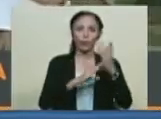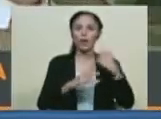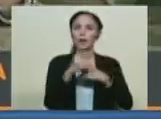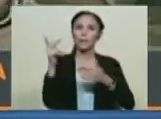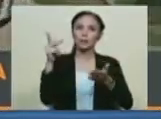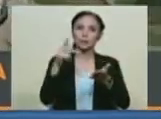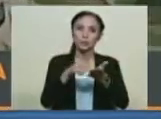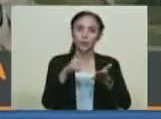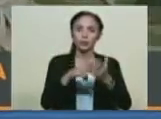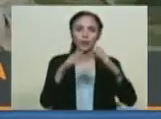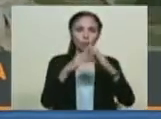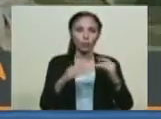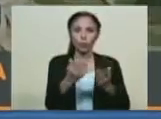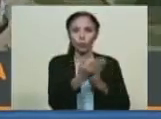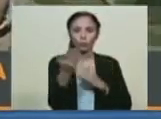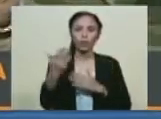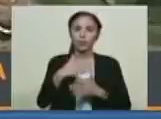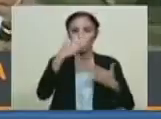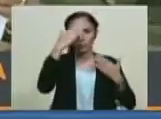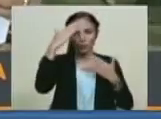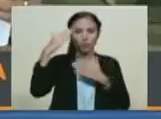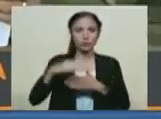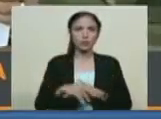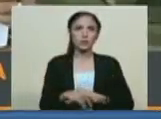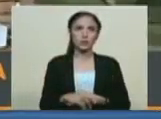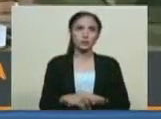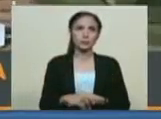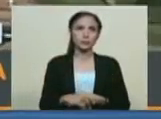Fuerza Armada Nacional Bolivariana.